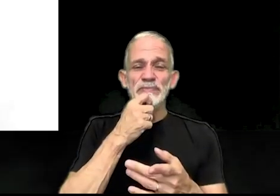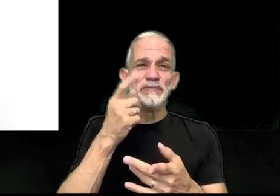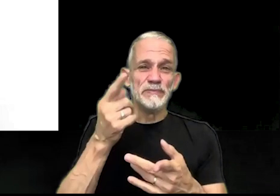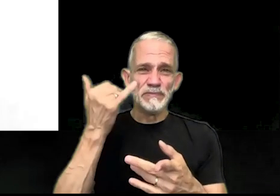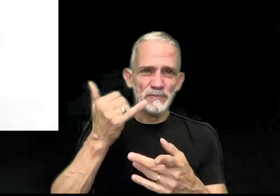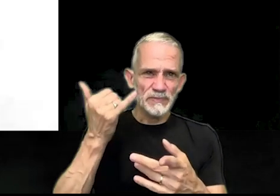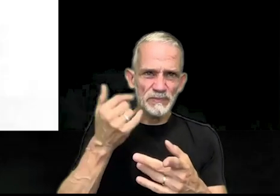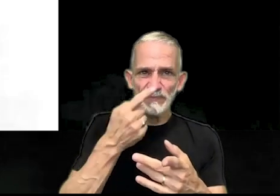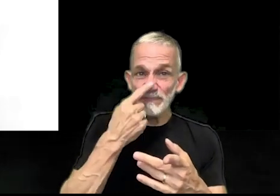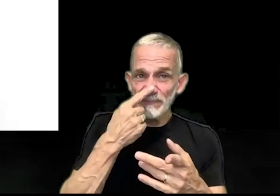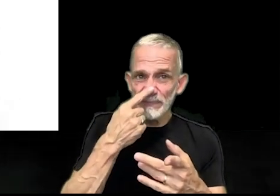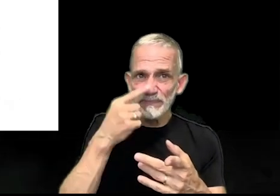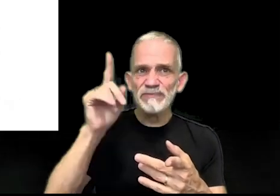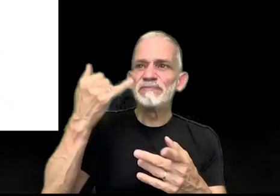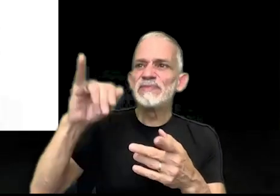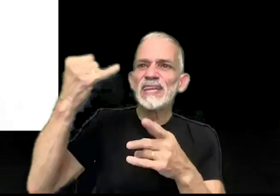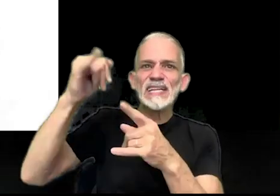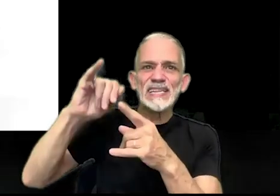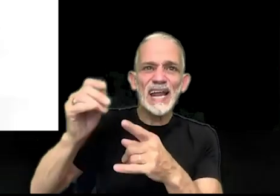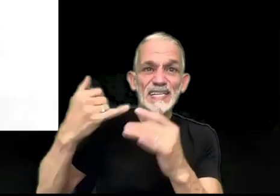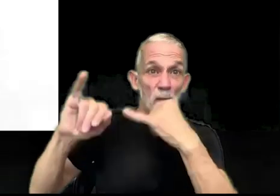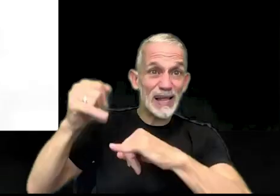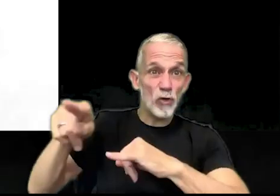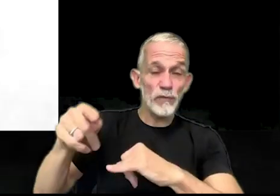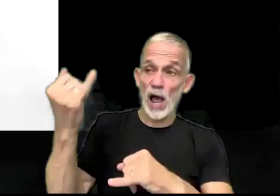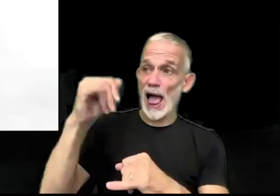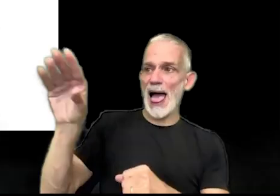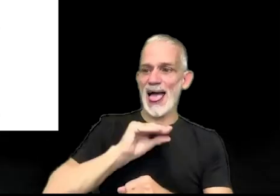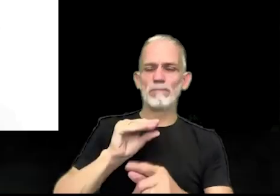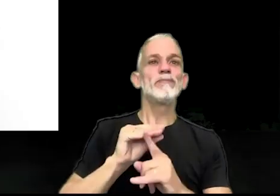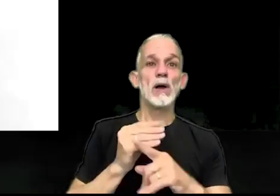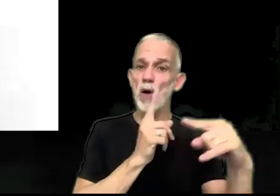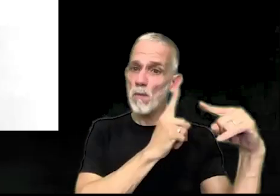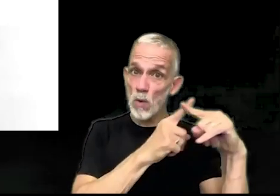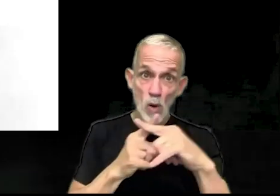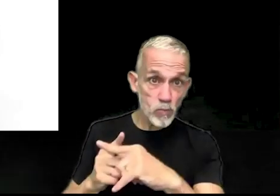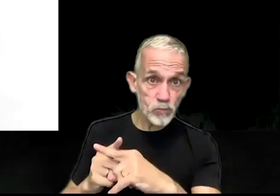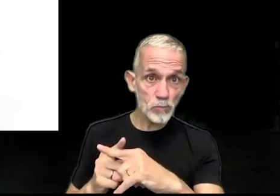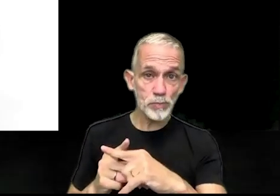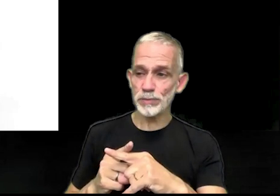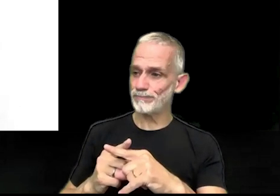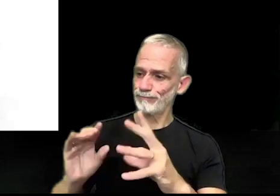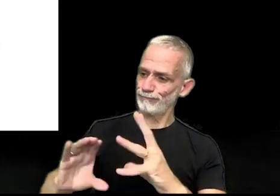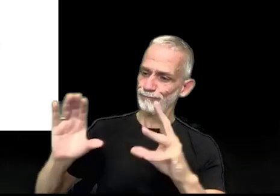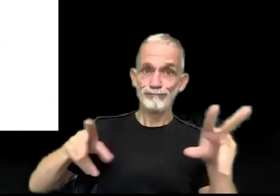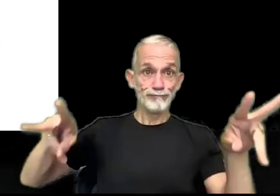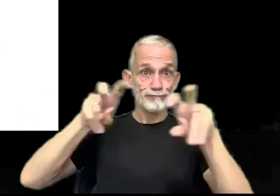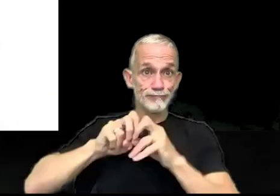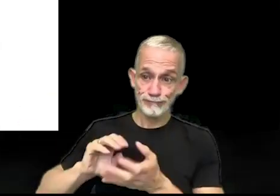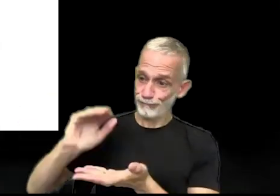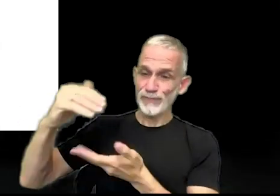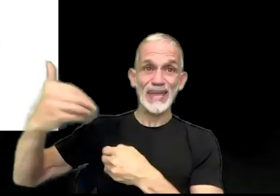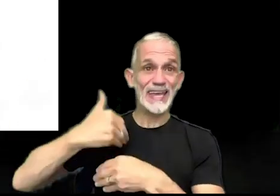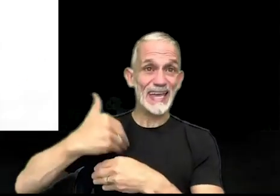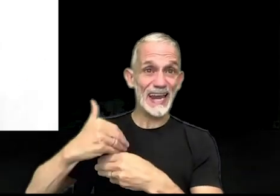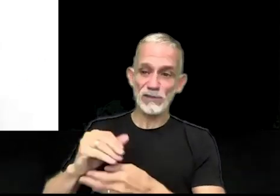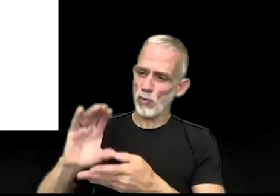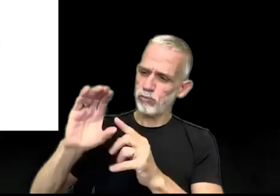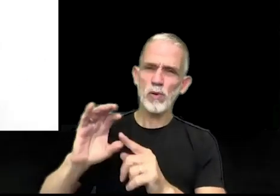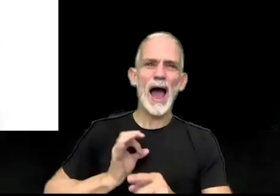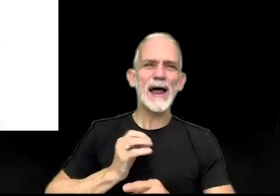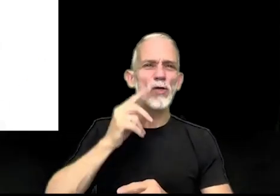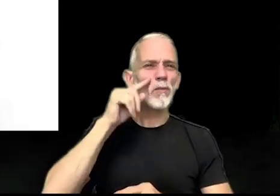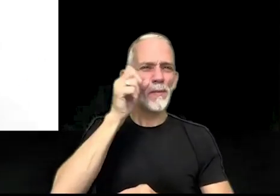tienen intereses producto de una colocación en plazo fijo. Tengo que sumar todos los ingresos y si estos en el